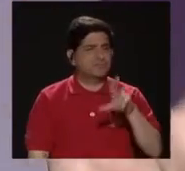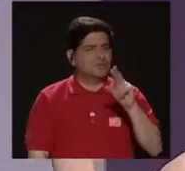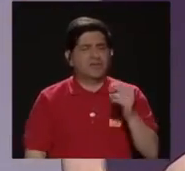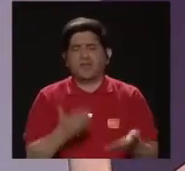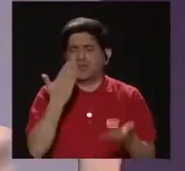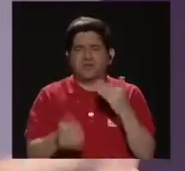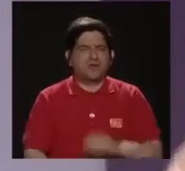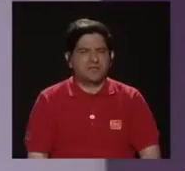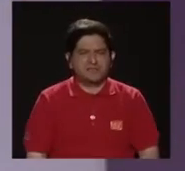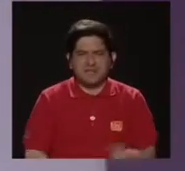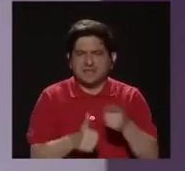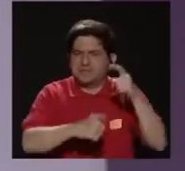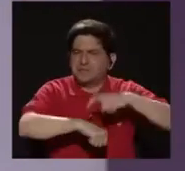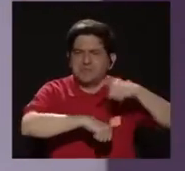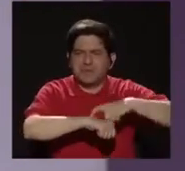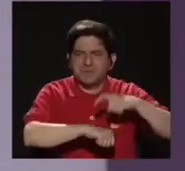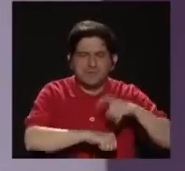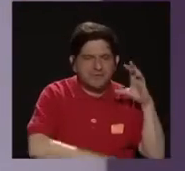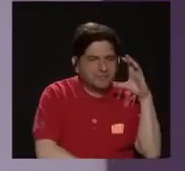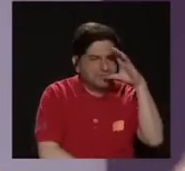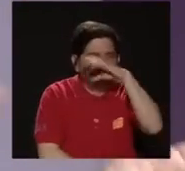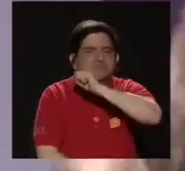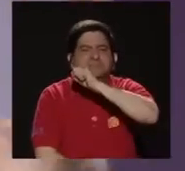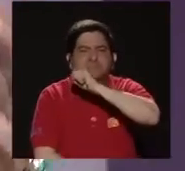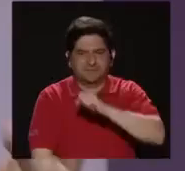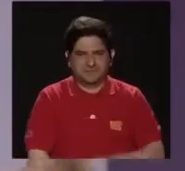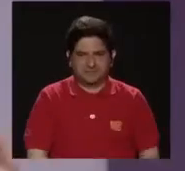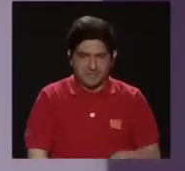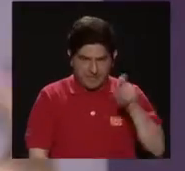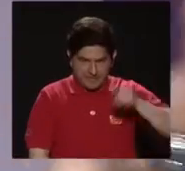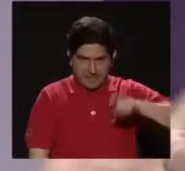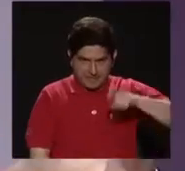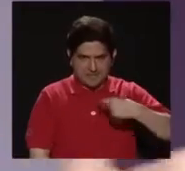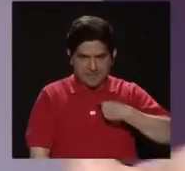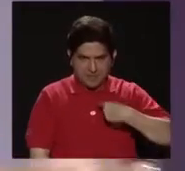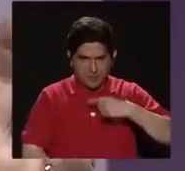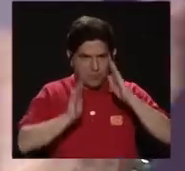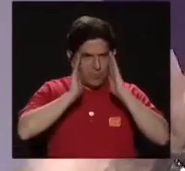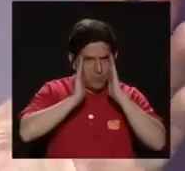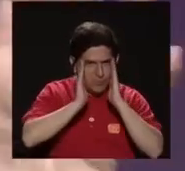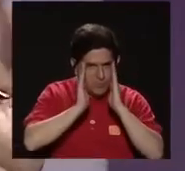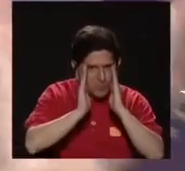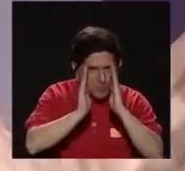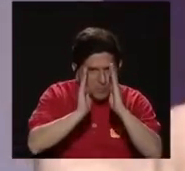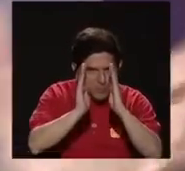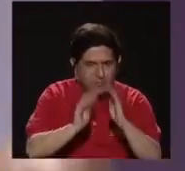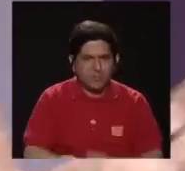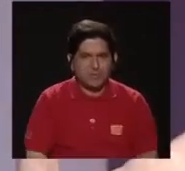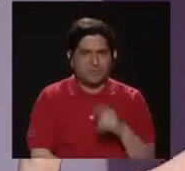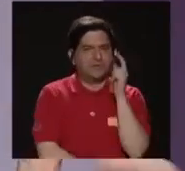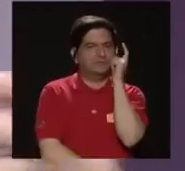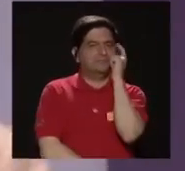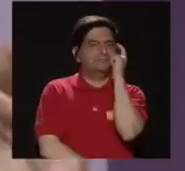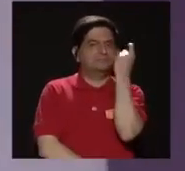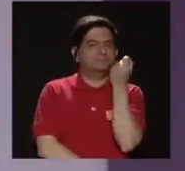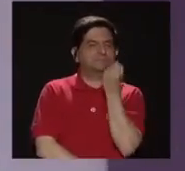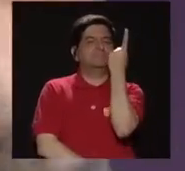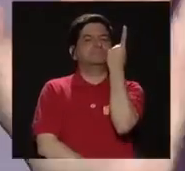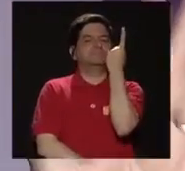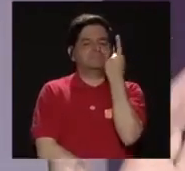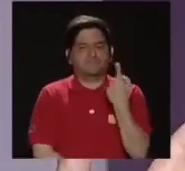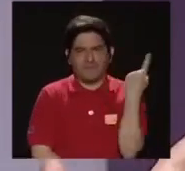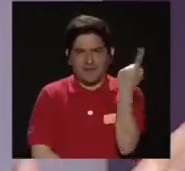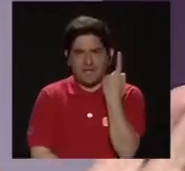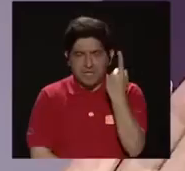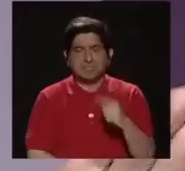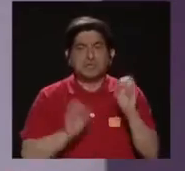tan legibles a primera vista. Sí. ¿Verdad? Hay que poner un poquito de cabeza para interpretar, y bueno, siempre